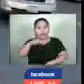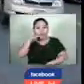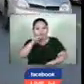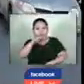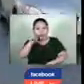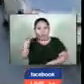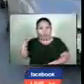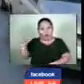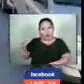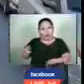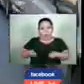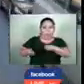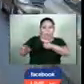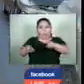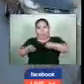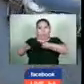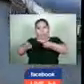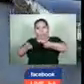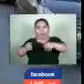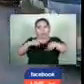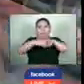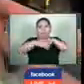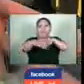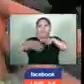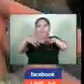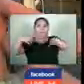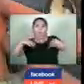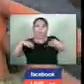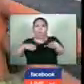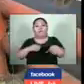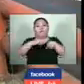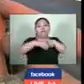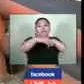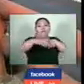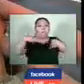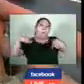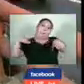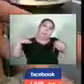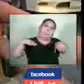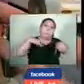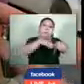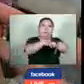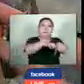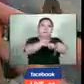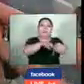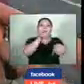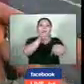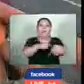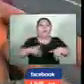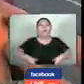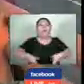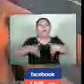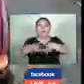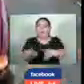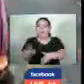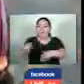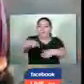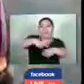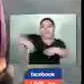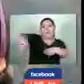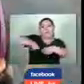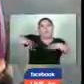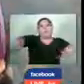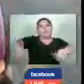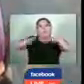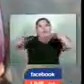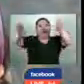tipo sedán perdió el control impactando con la estructura metálica del paso a desnivel ubicado sobre el Árbol de la Paz. El